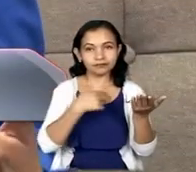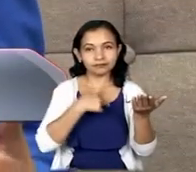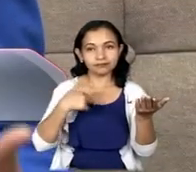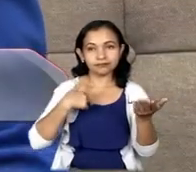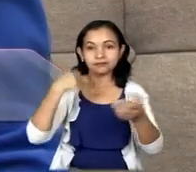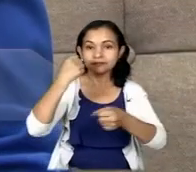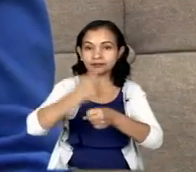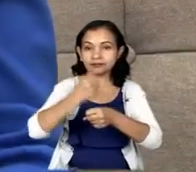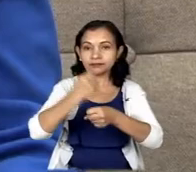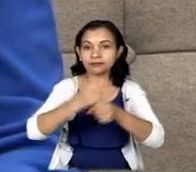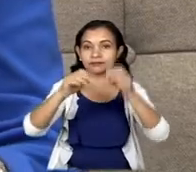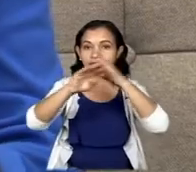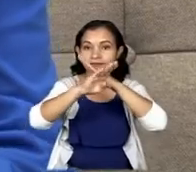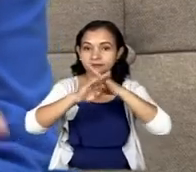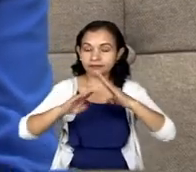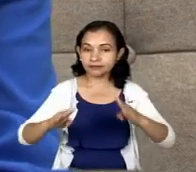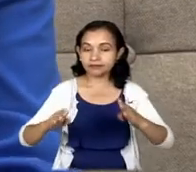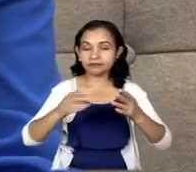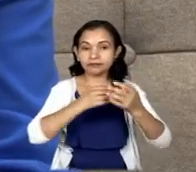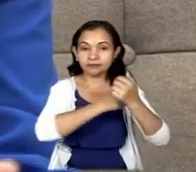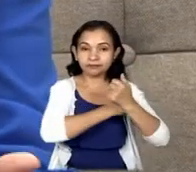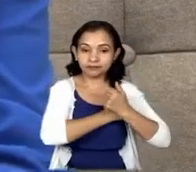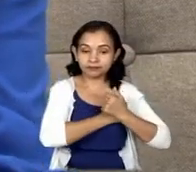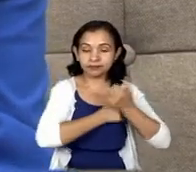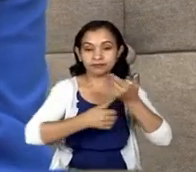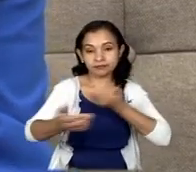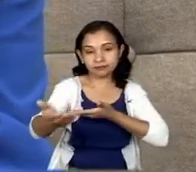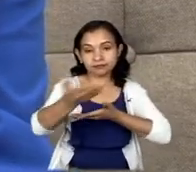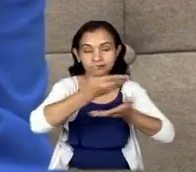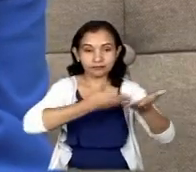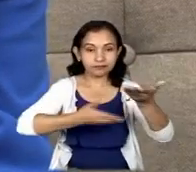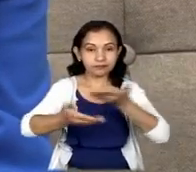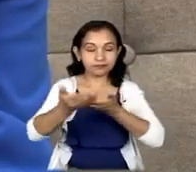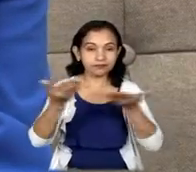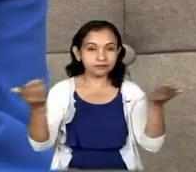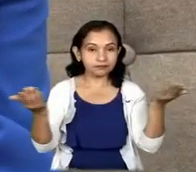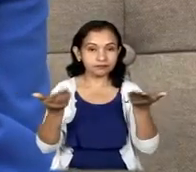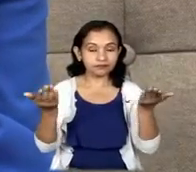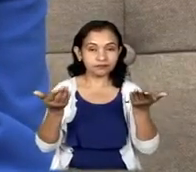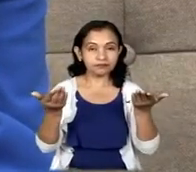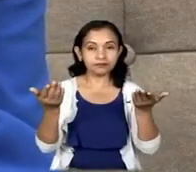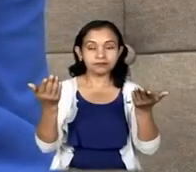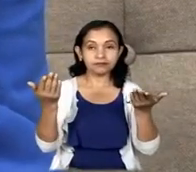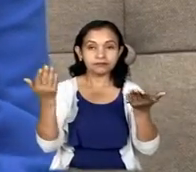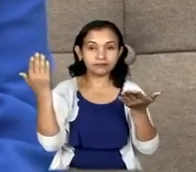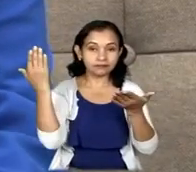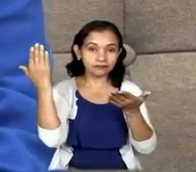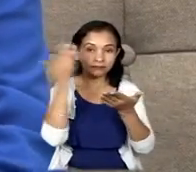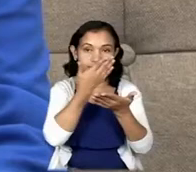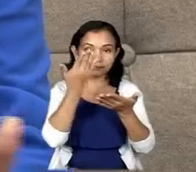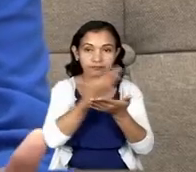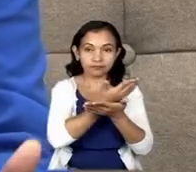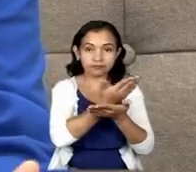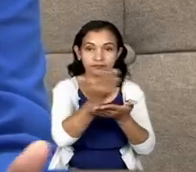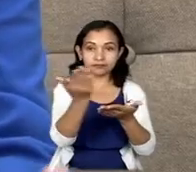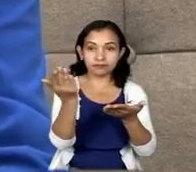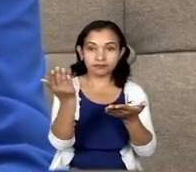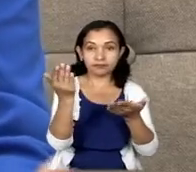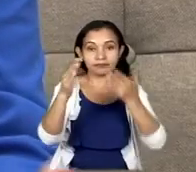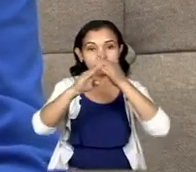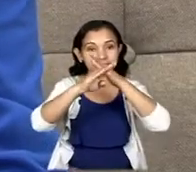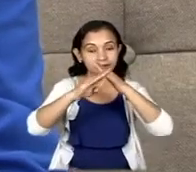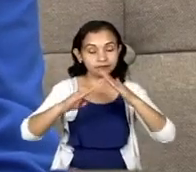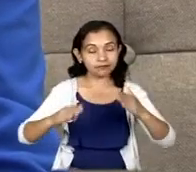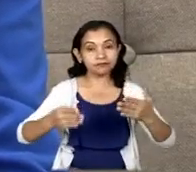trabajar tranquilo, poder dar el amor, compartir su conocimiento con sus estudiantes en un momento de paz,